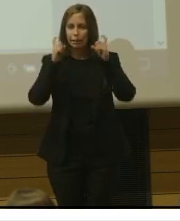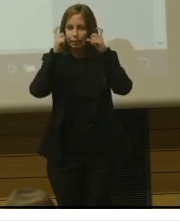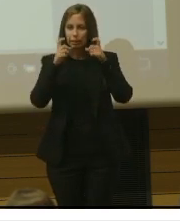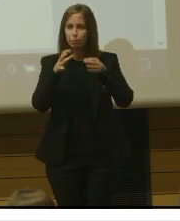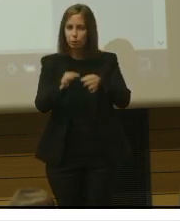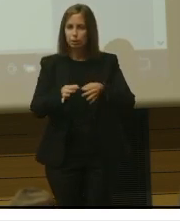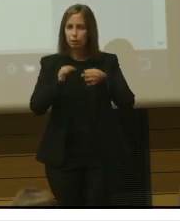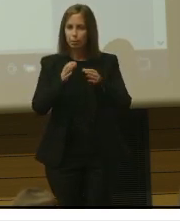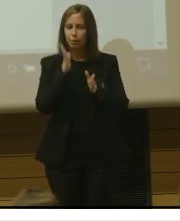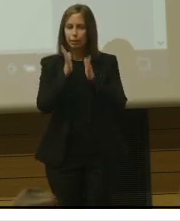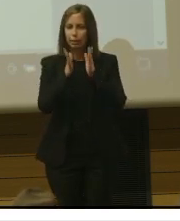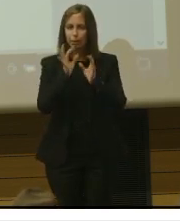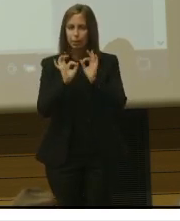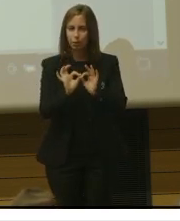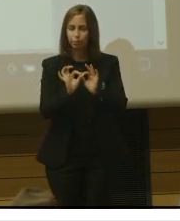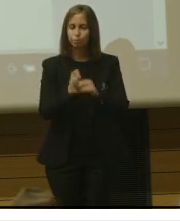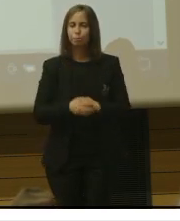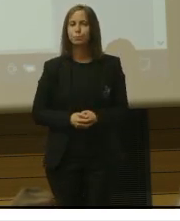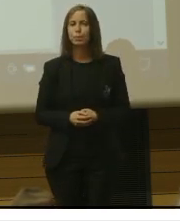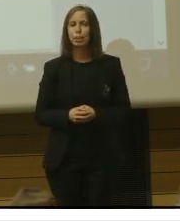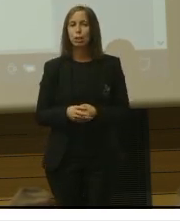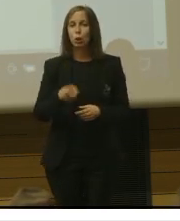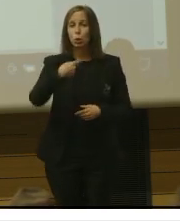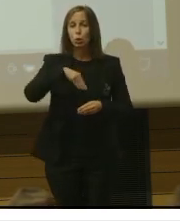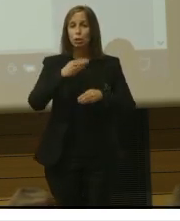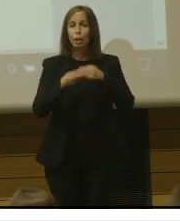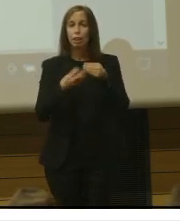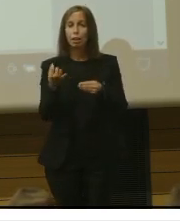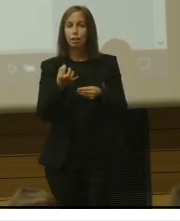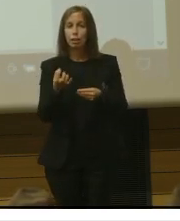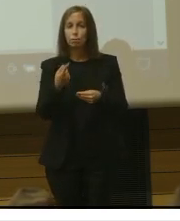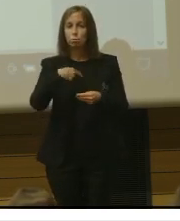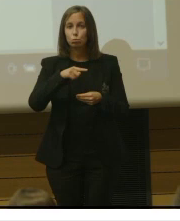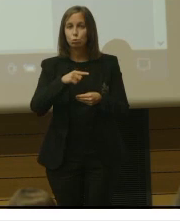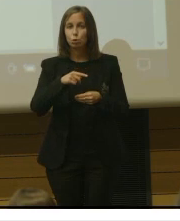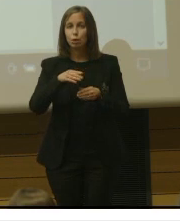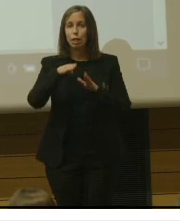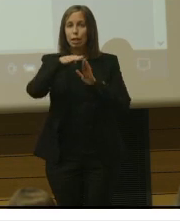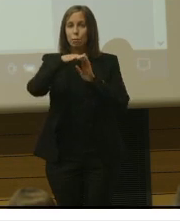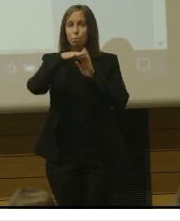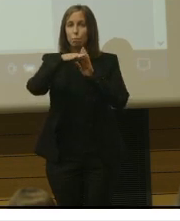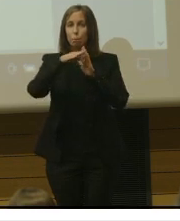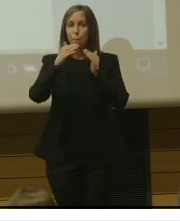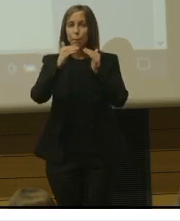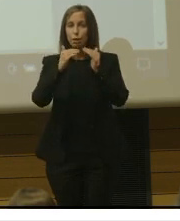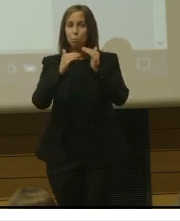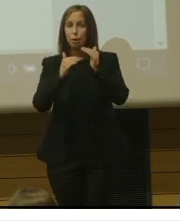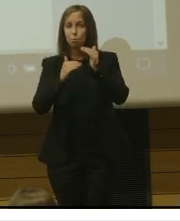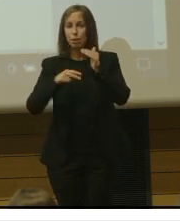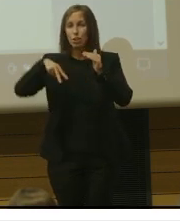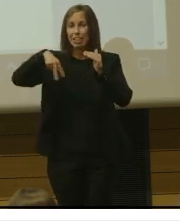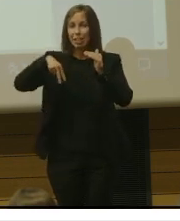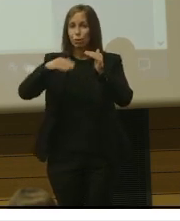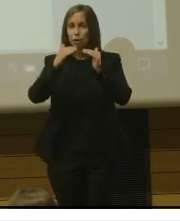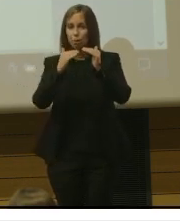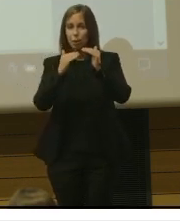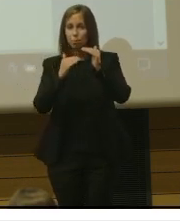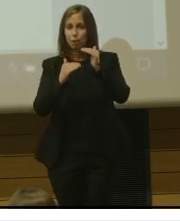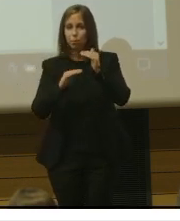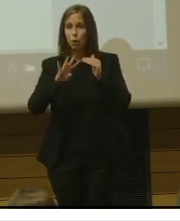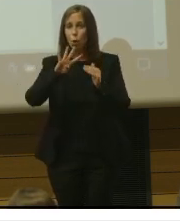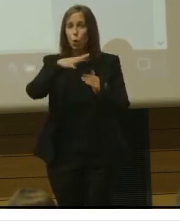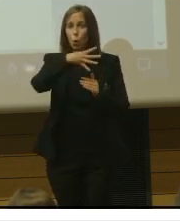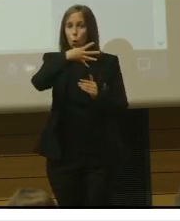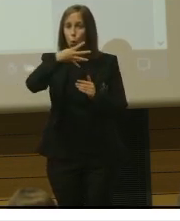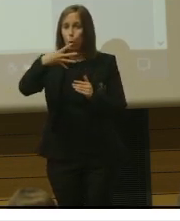¿vale? ¿Qué hacemos aquí? Como os decía, pues hacemos una reducción gradual y progresiva del consumo de nicotina que dura 4